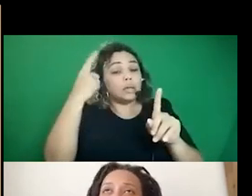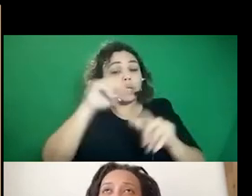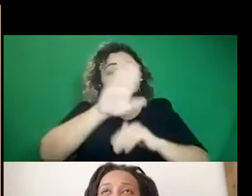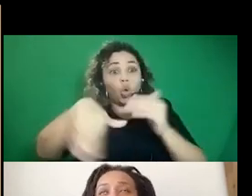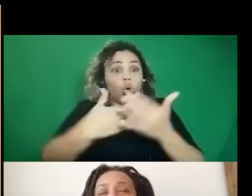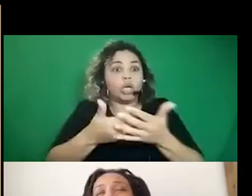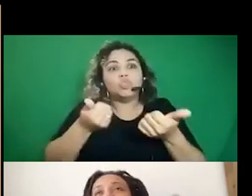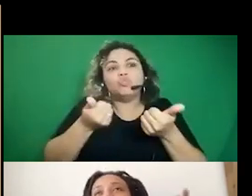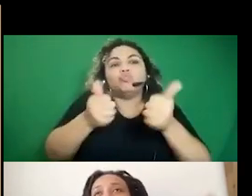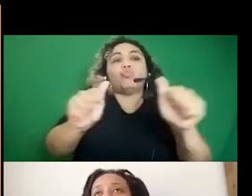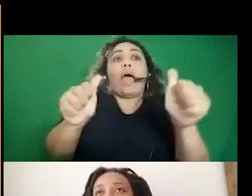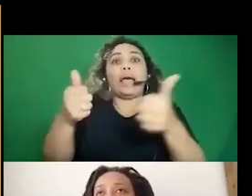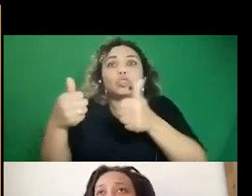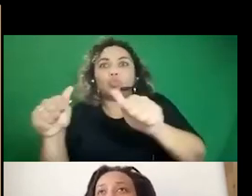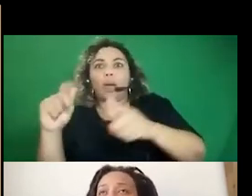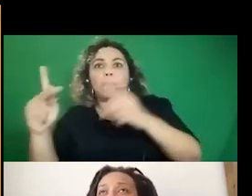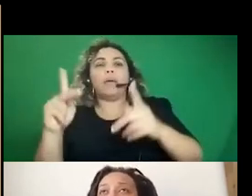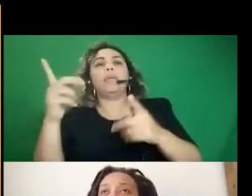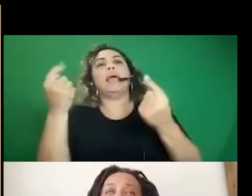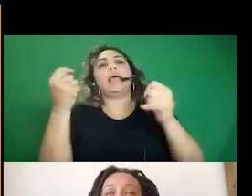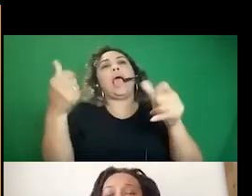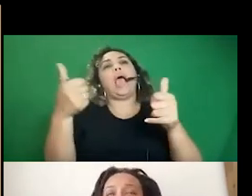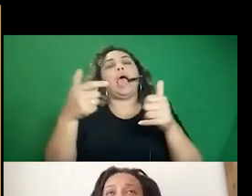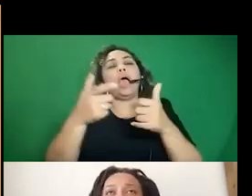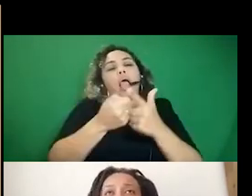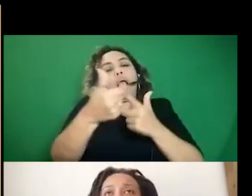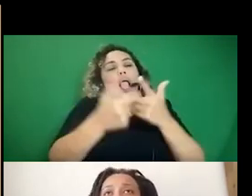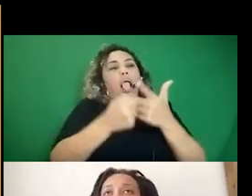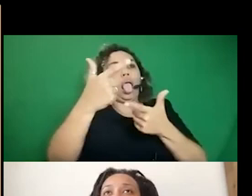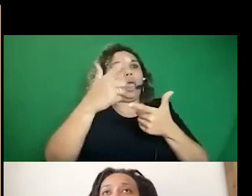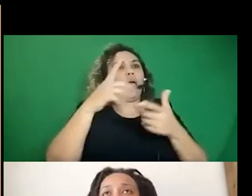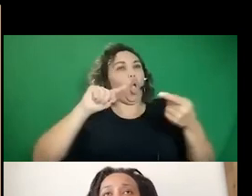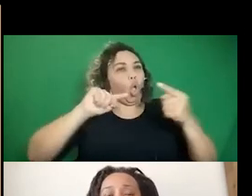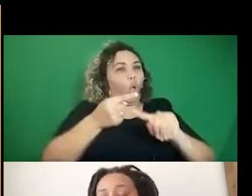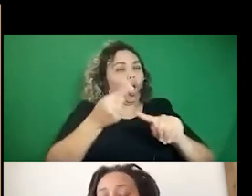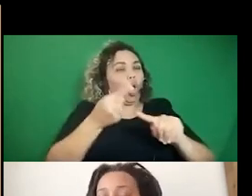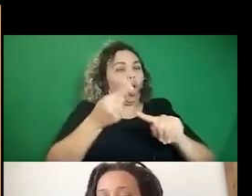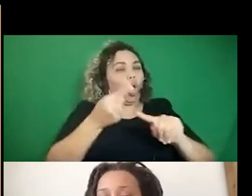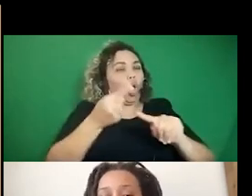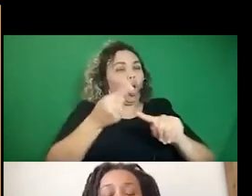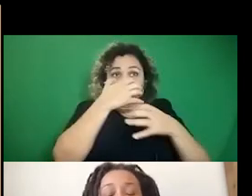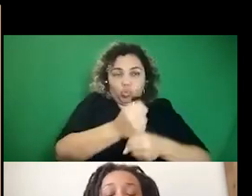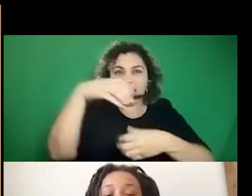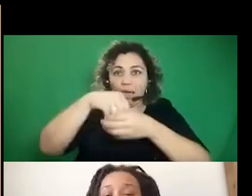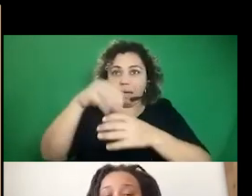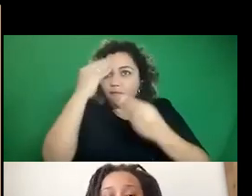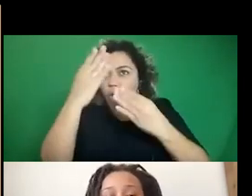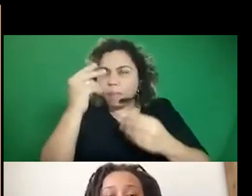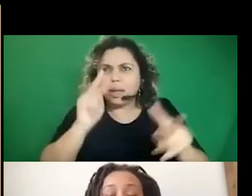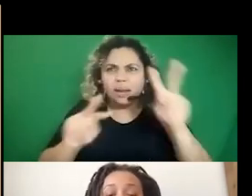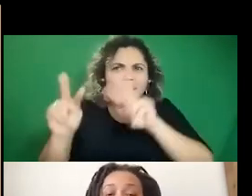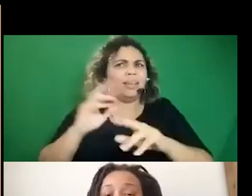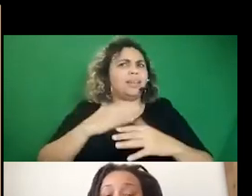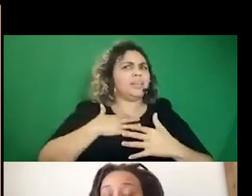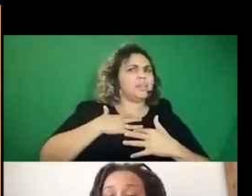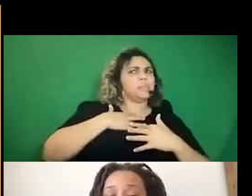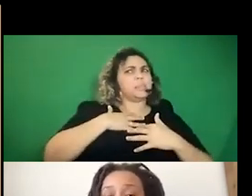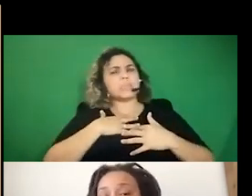pero todos estos intentos hablan de muestran